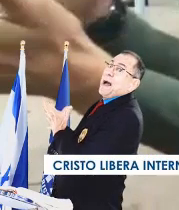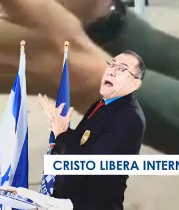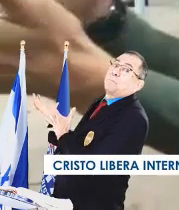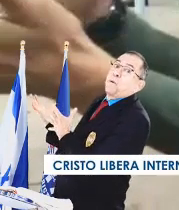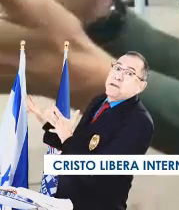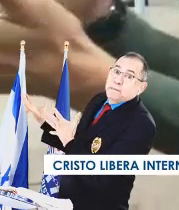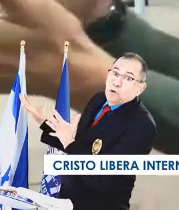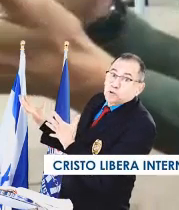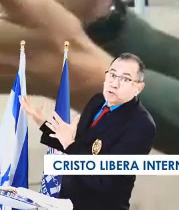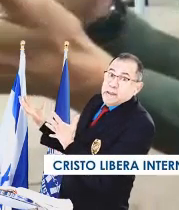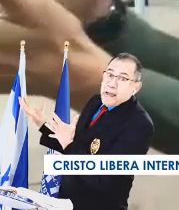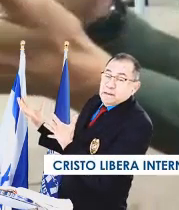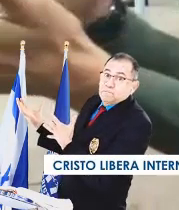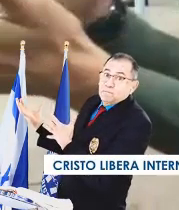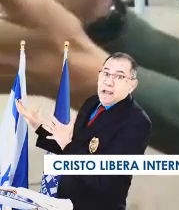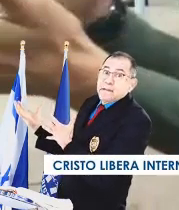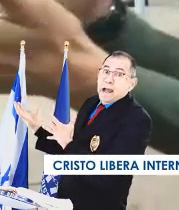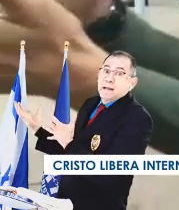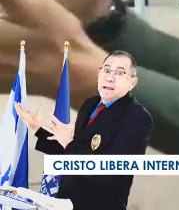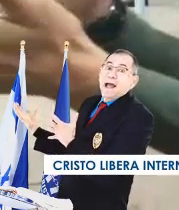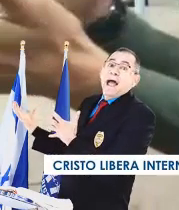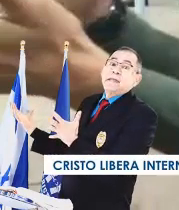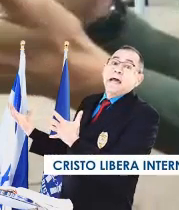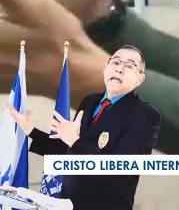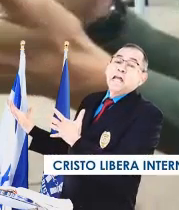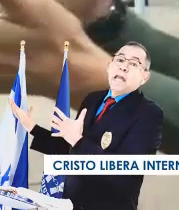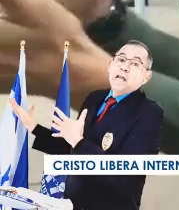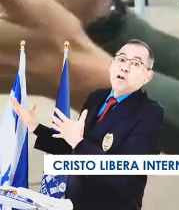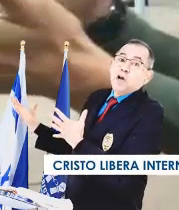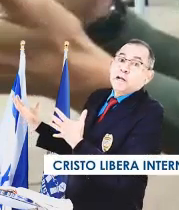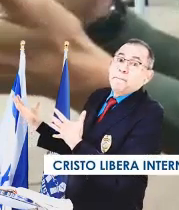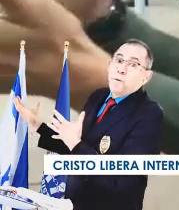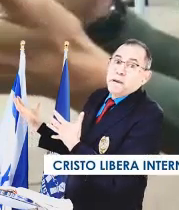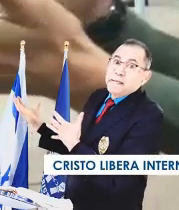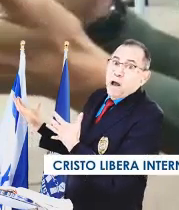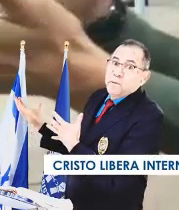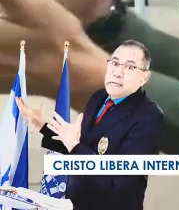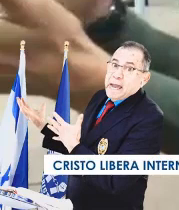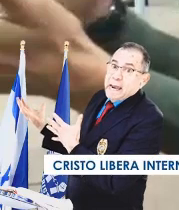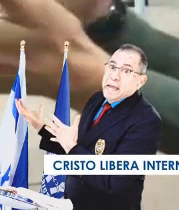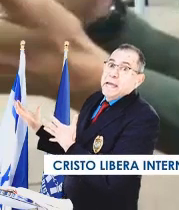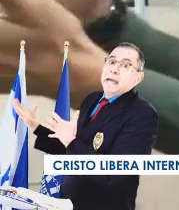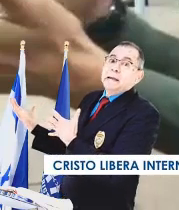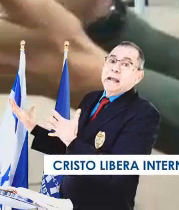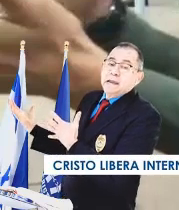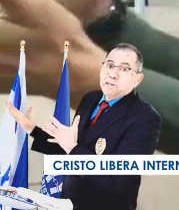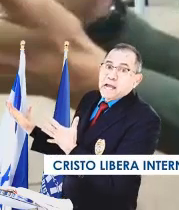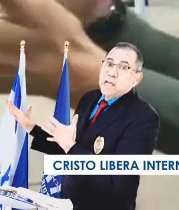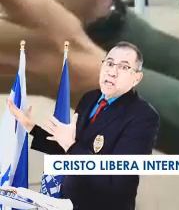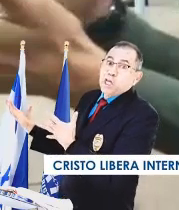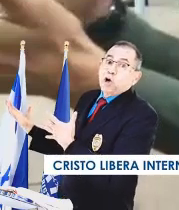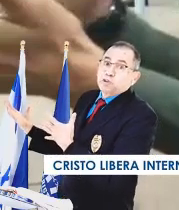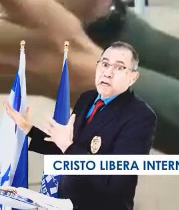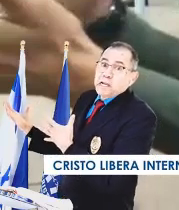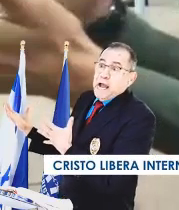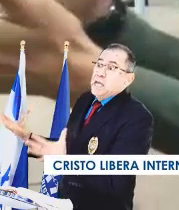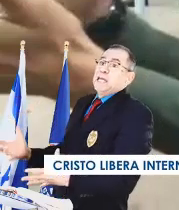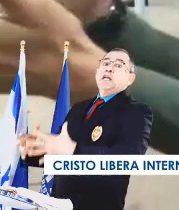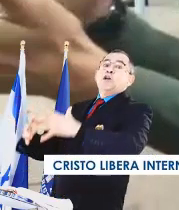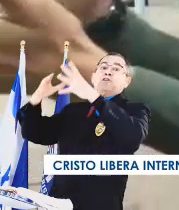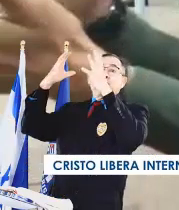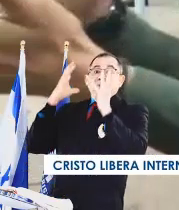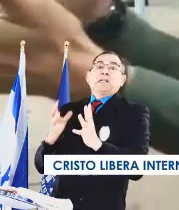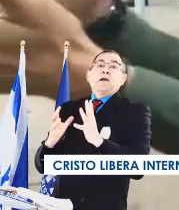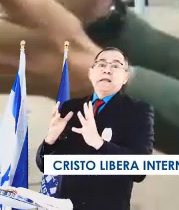allá apoyándonos allá allá allá allá en República Dominicana en Argentina y Costa Rica